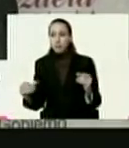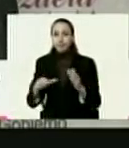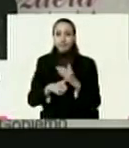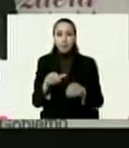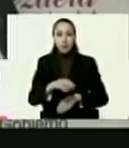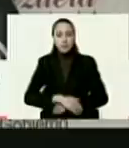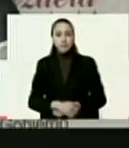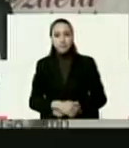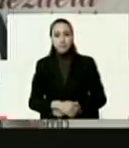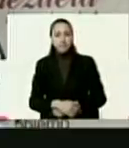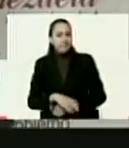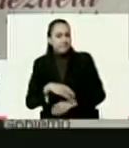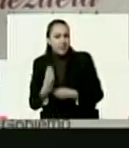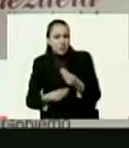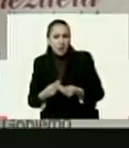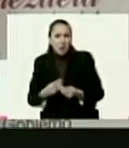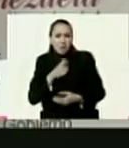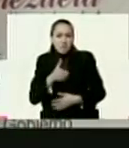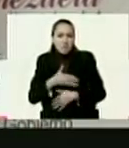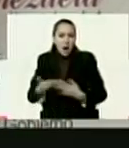¿Qué podía salir mal?